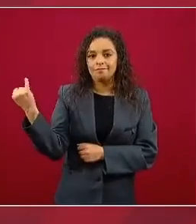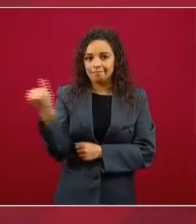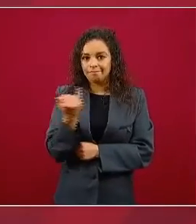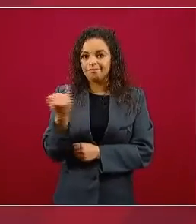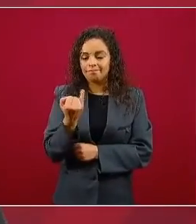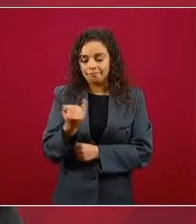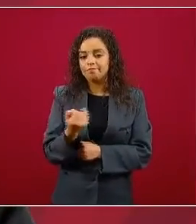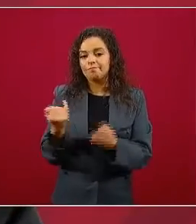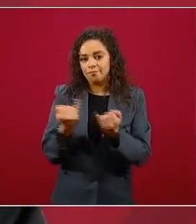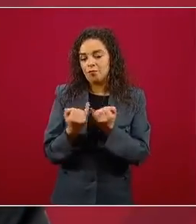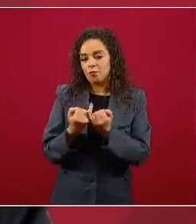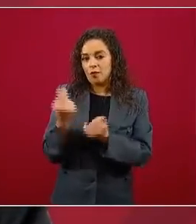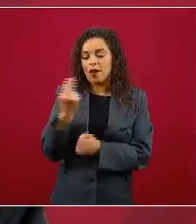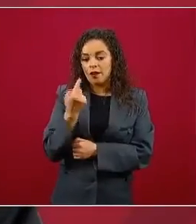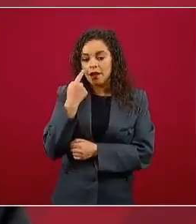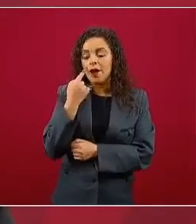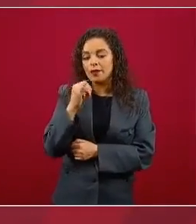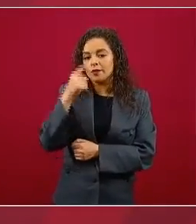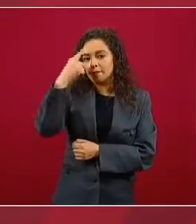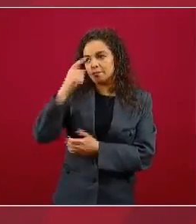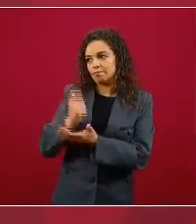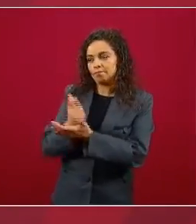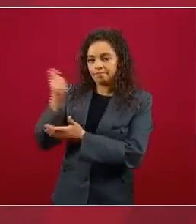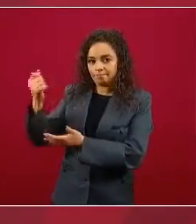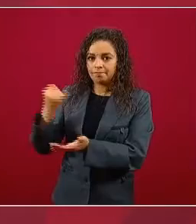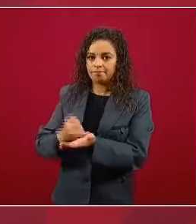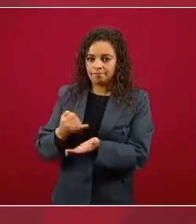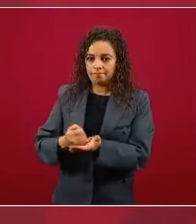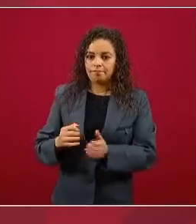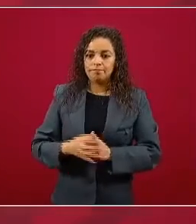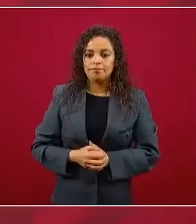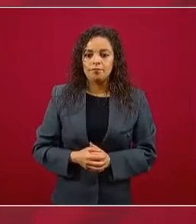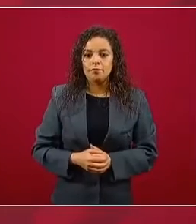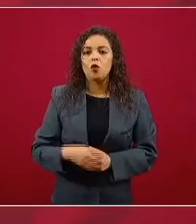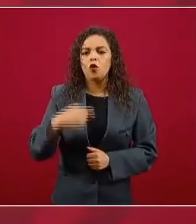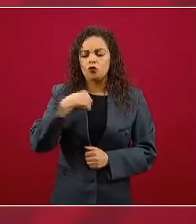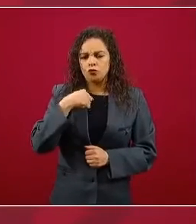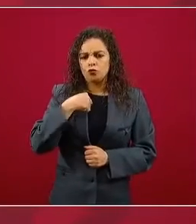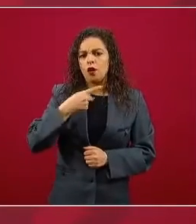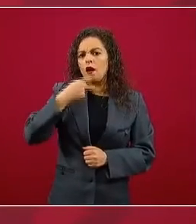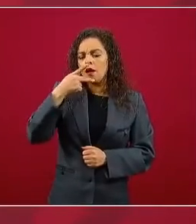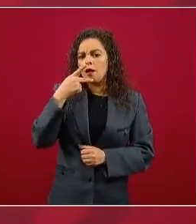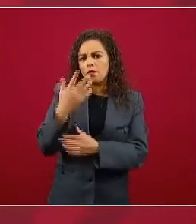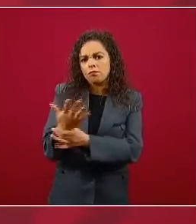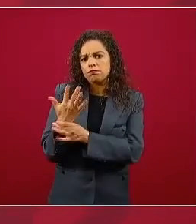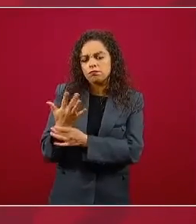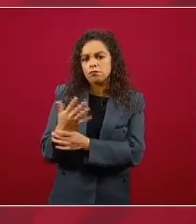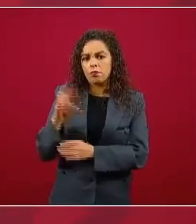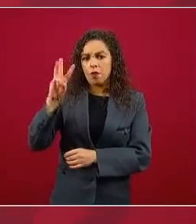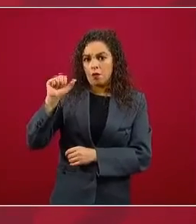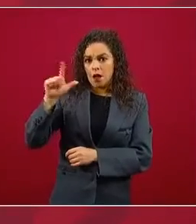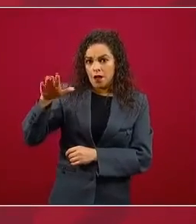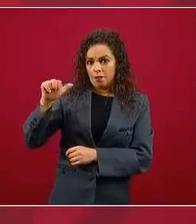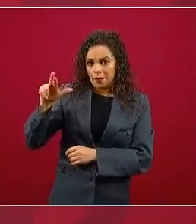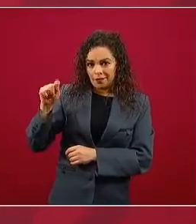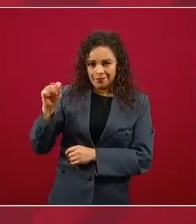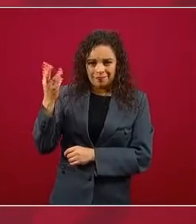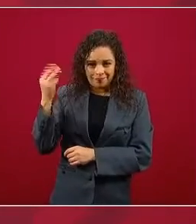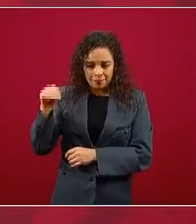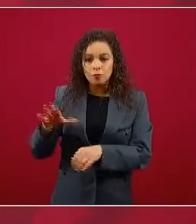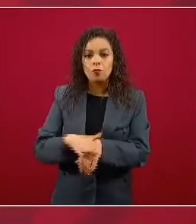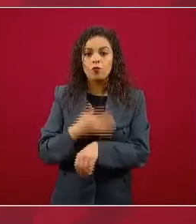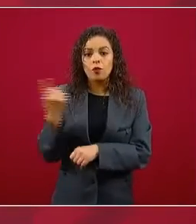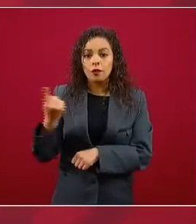Yo menciono lo de Walmart porque se hizo público, ellos mismos notificaron, lo tienen que